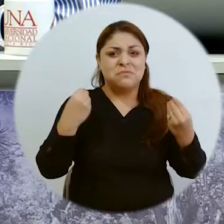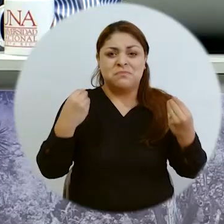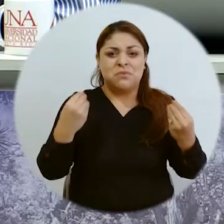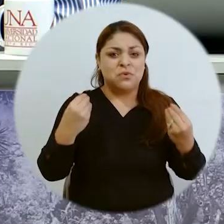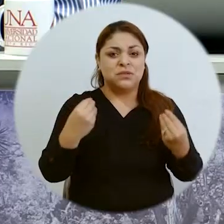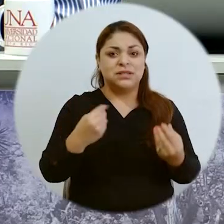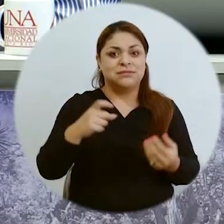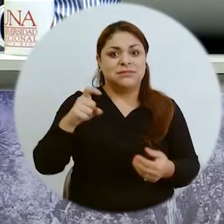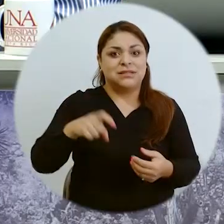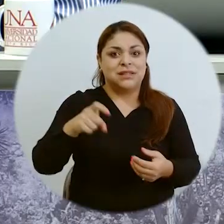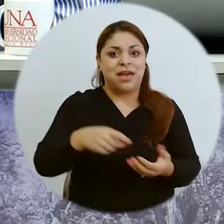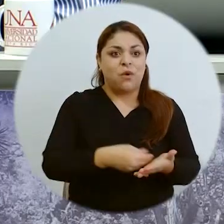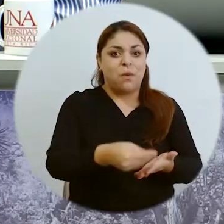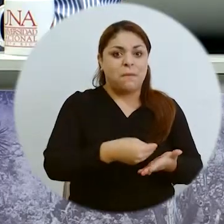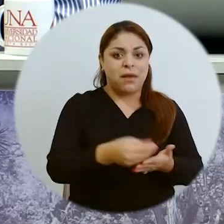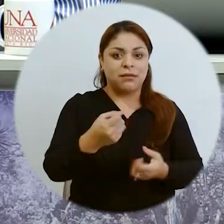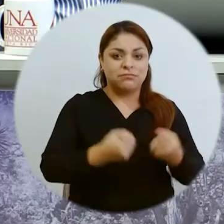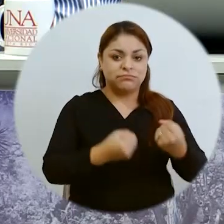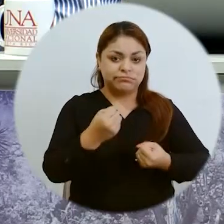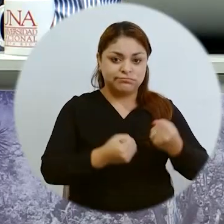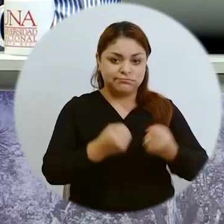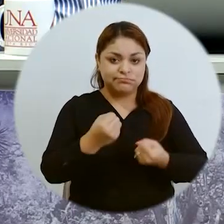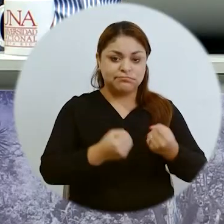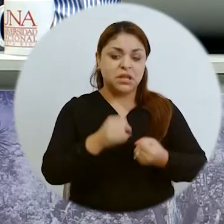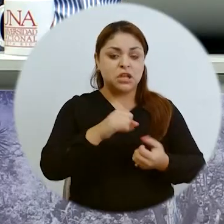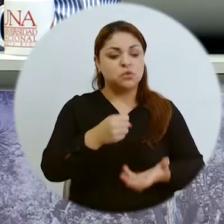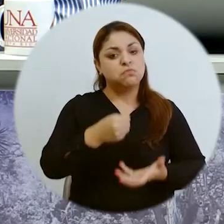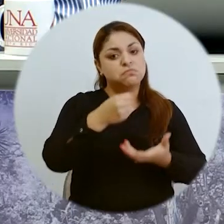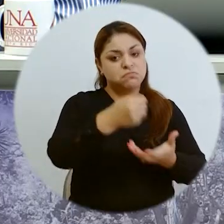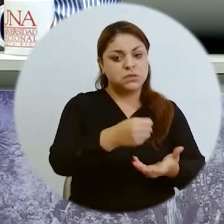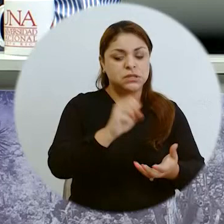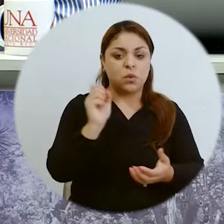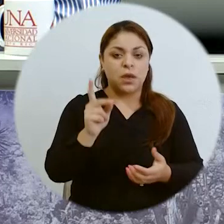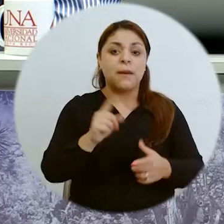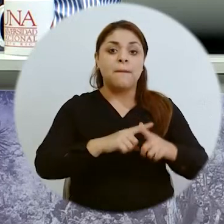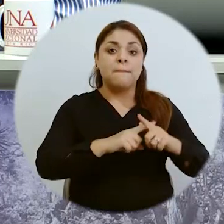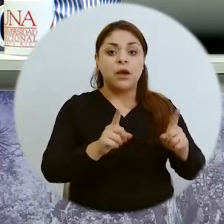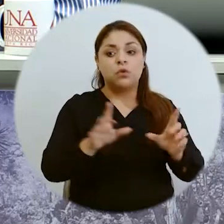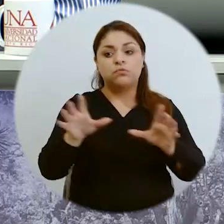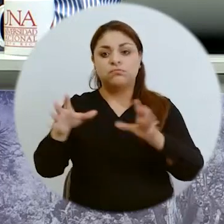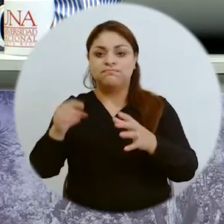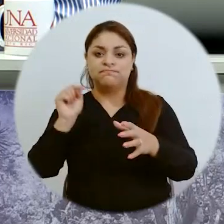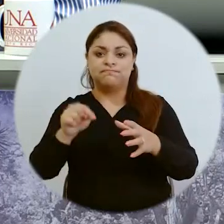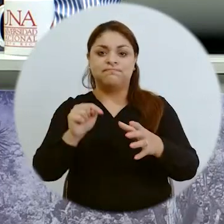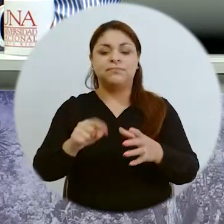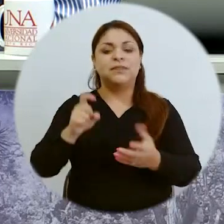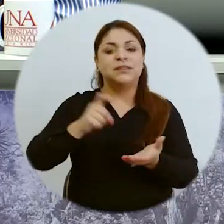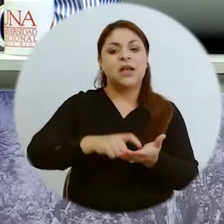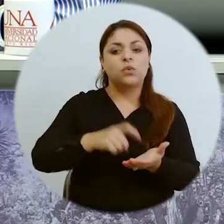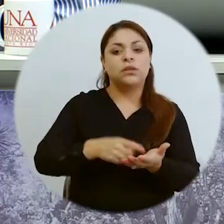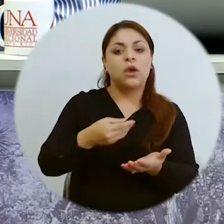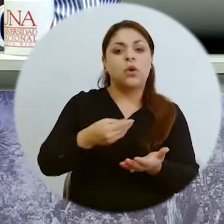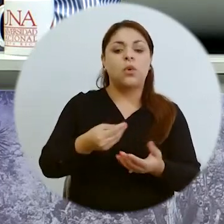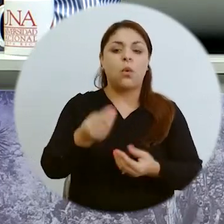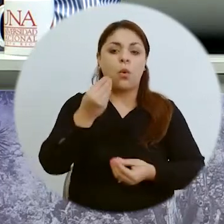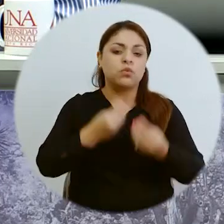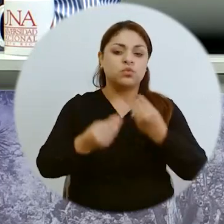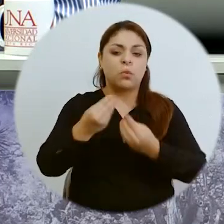una de las grandes necesidades. Eso es una inversión, pero también tenemos la parte de las deudas de consumo,